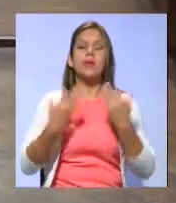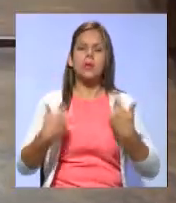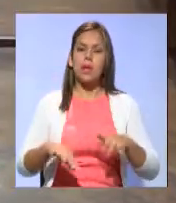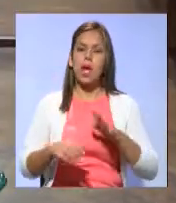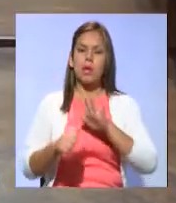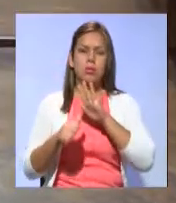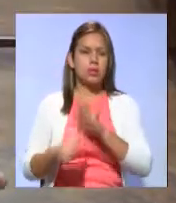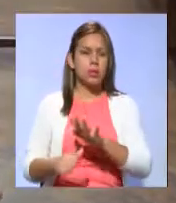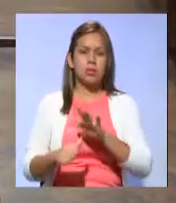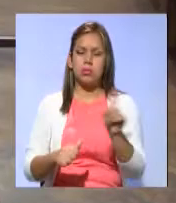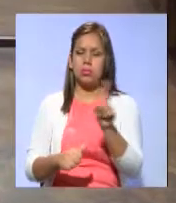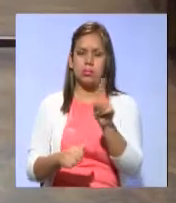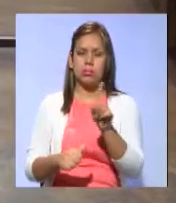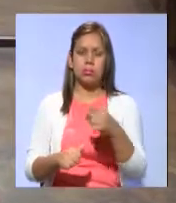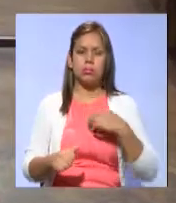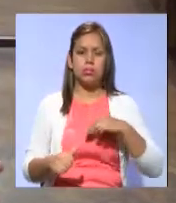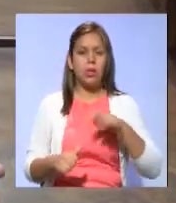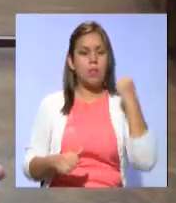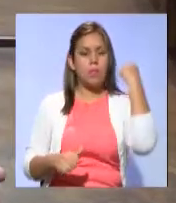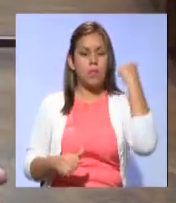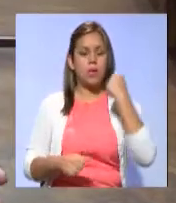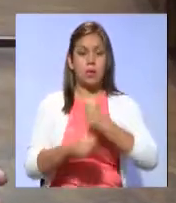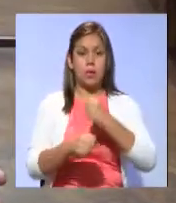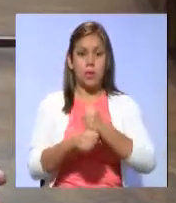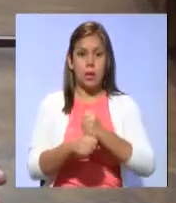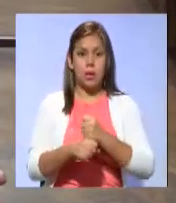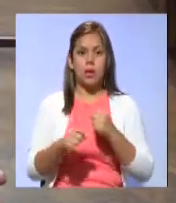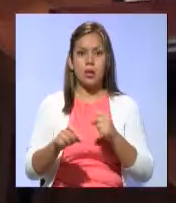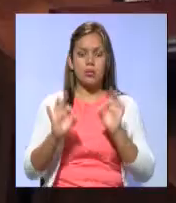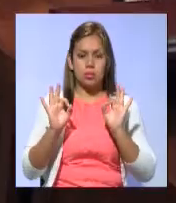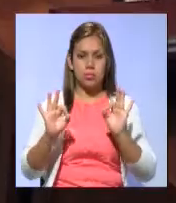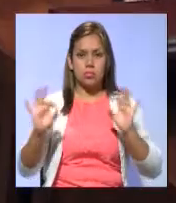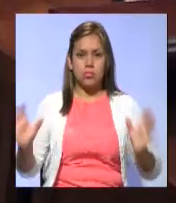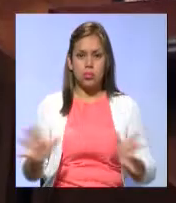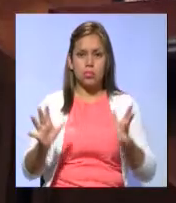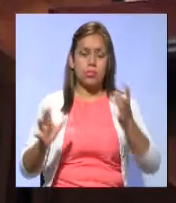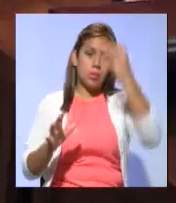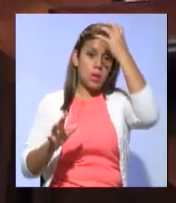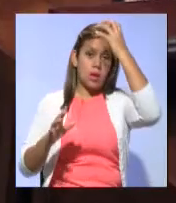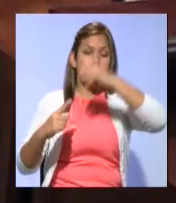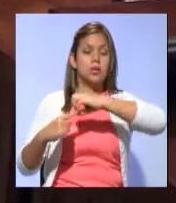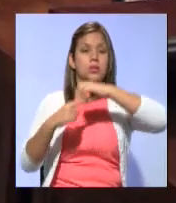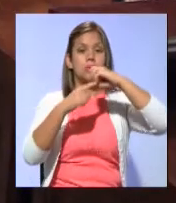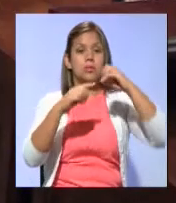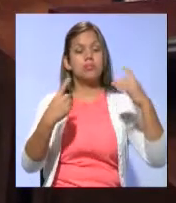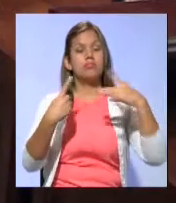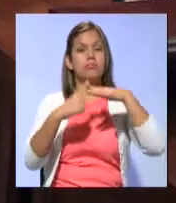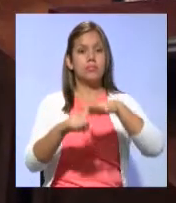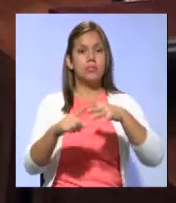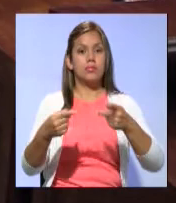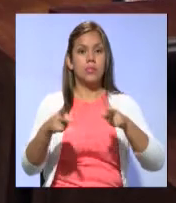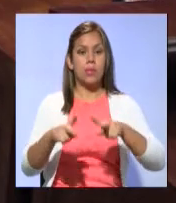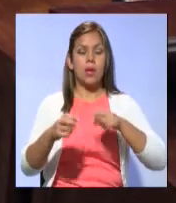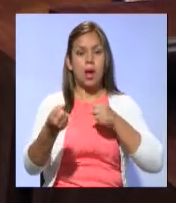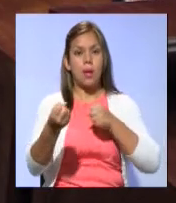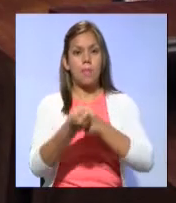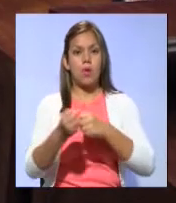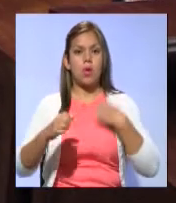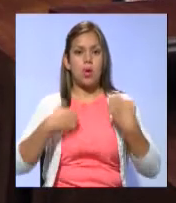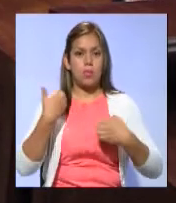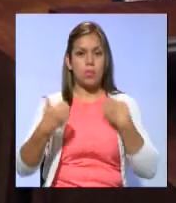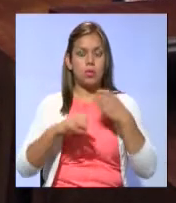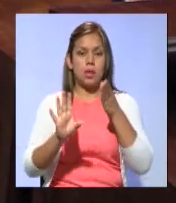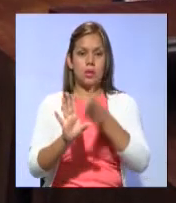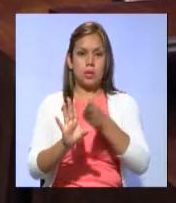discriminación, garantiza derechos laborales, promueve el diagnóstico oportuno, fomenta una educación especial e inclusiva, brinda apoyo emocional y